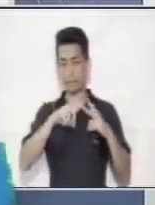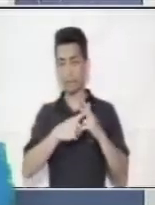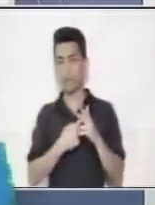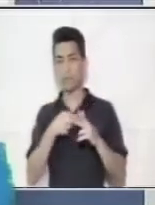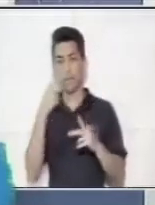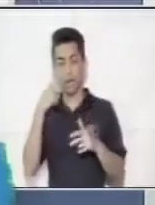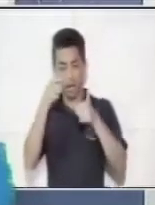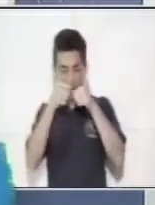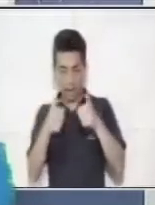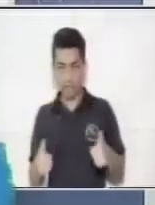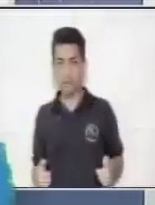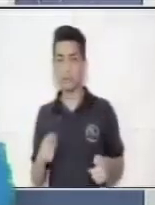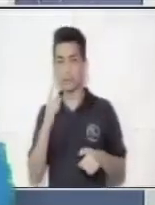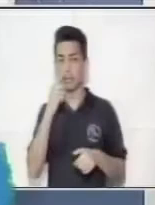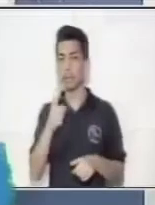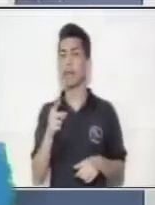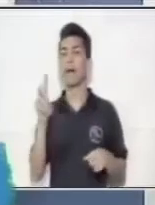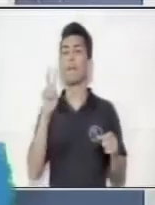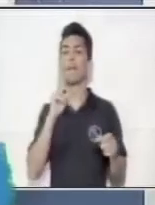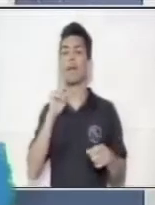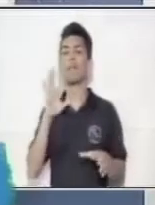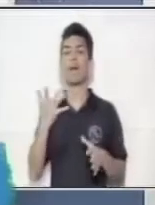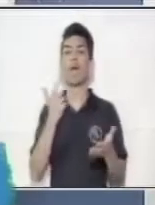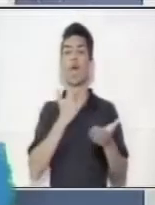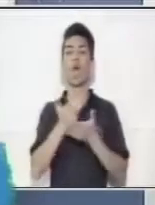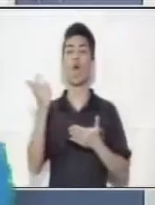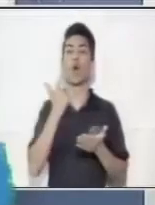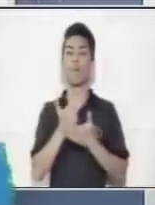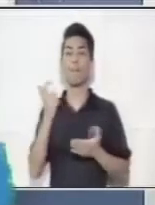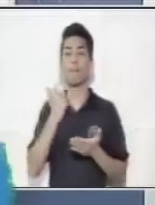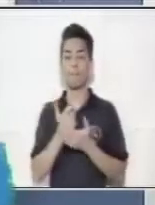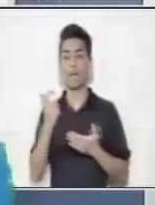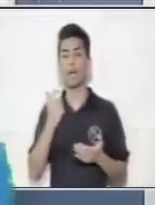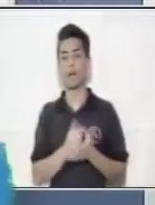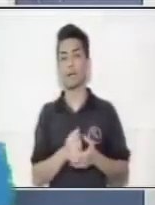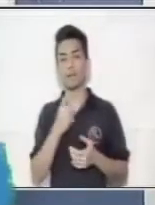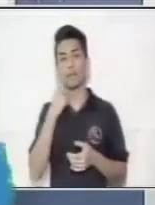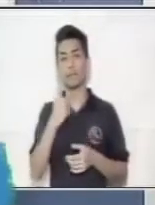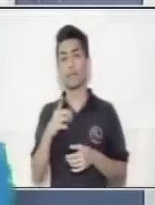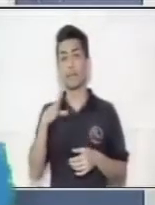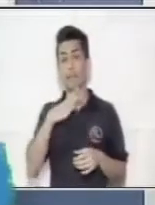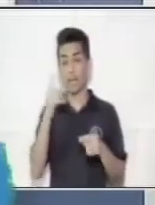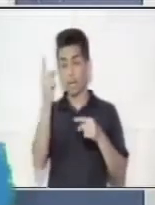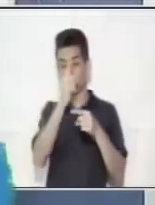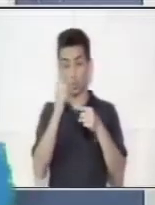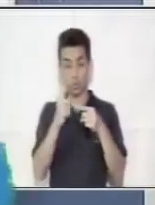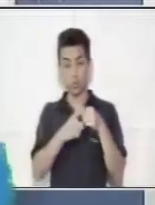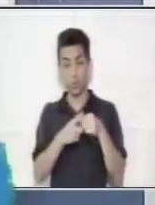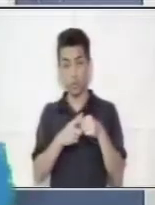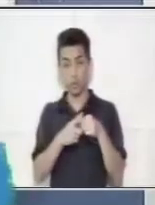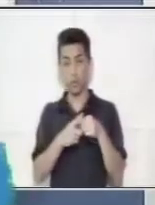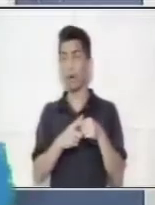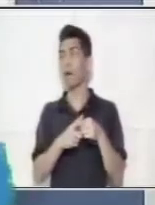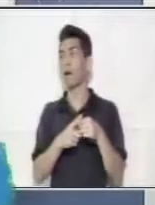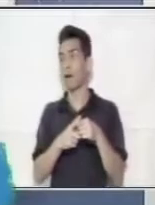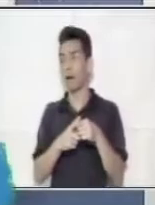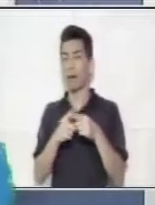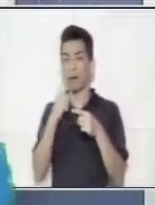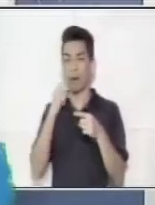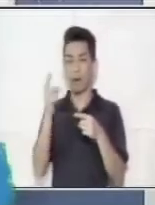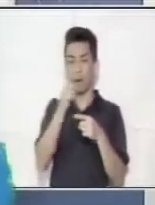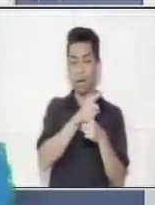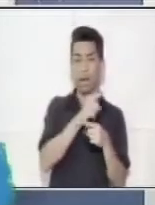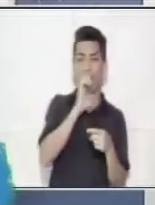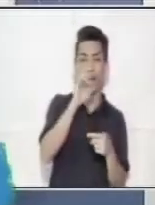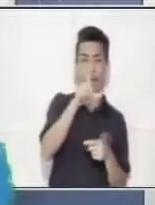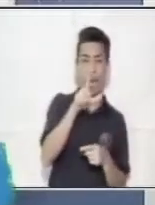verbo aquí es compran. ¿Cómo podemos identificar entonces si existe un sujeto? Vamos a hacer un referente diciendo él o